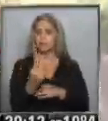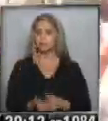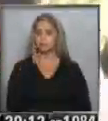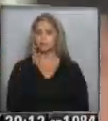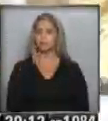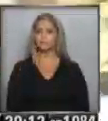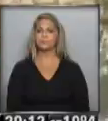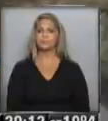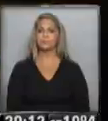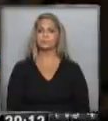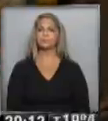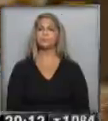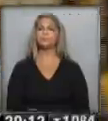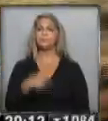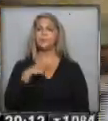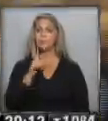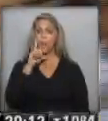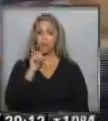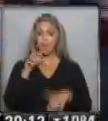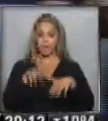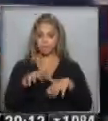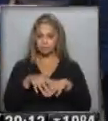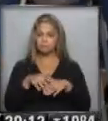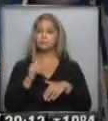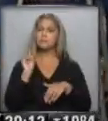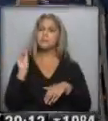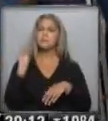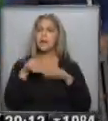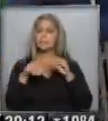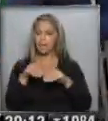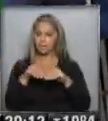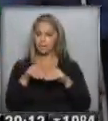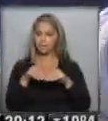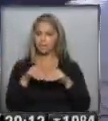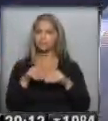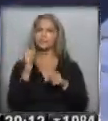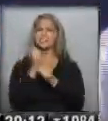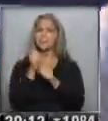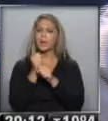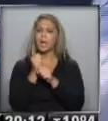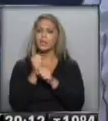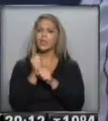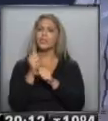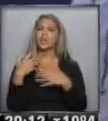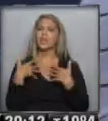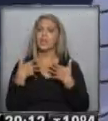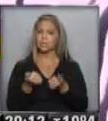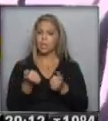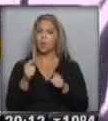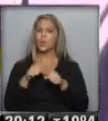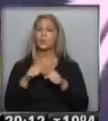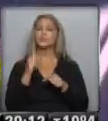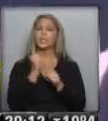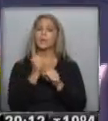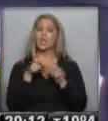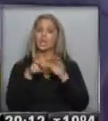actuar. A la jornada de protestas se sumaron, con su modalidad particular, trabajadores de la salud, del subte y los